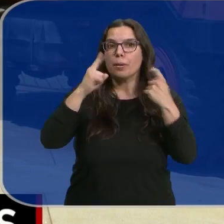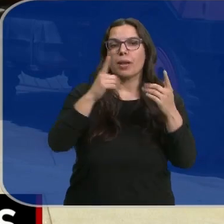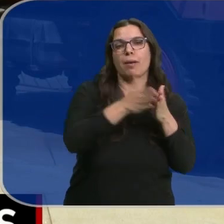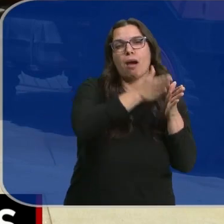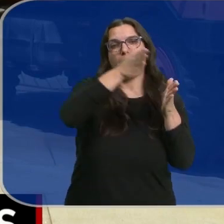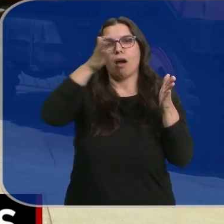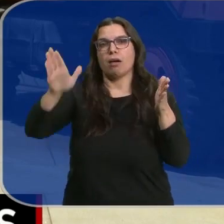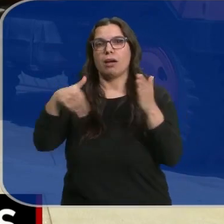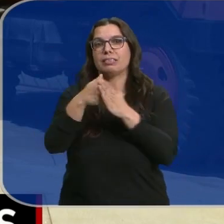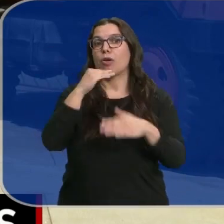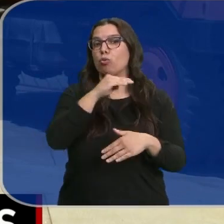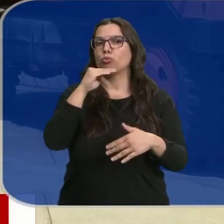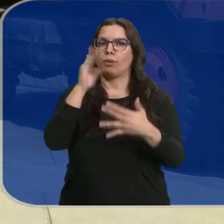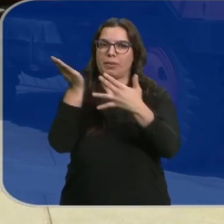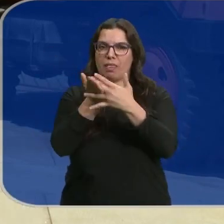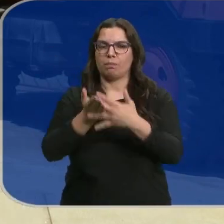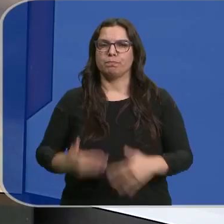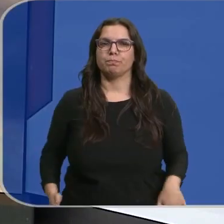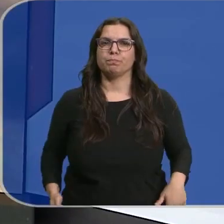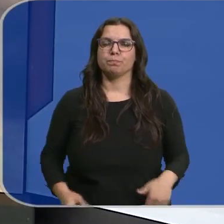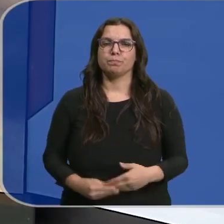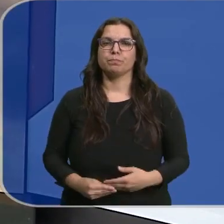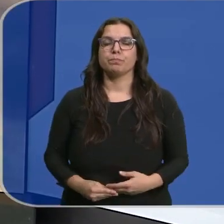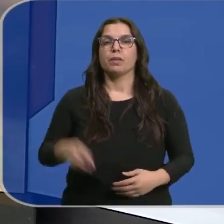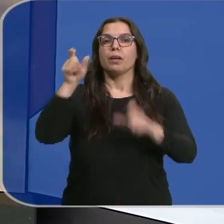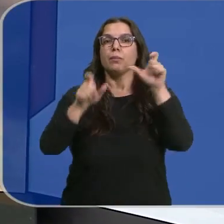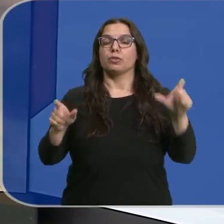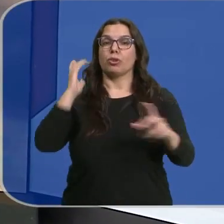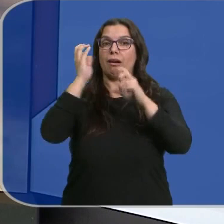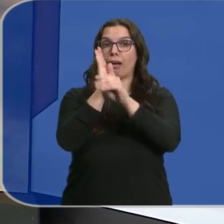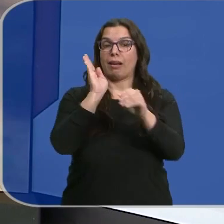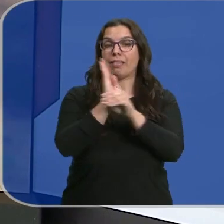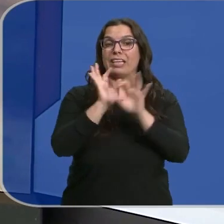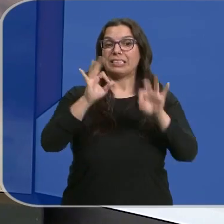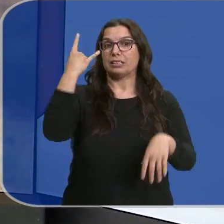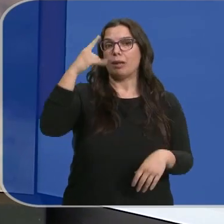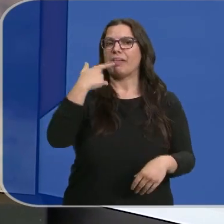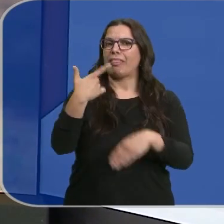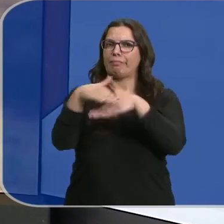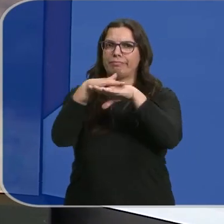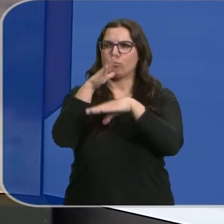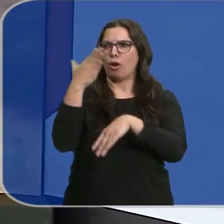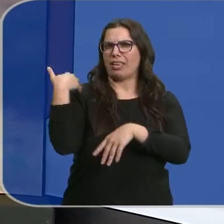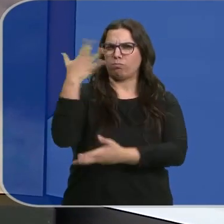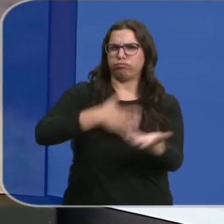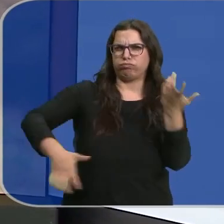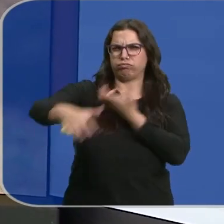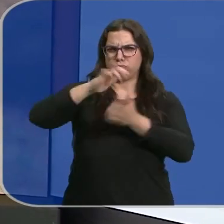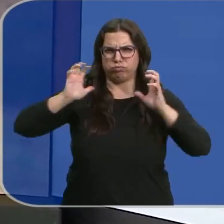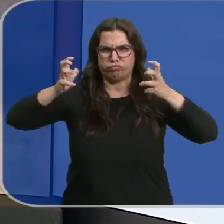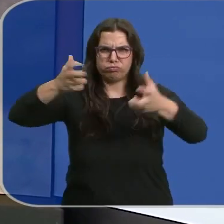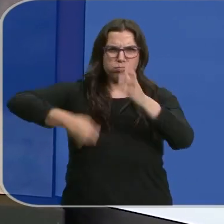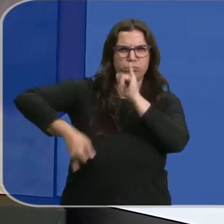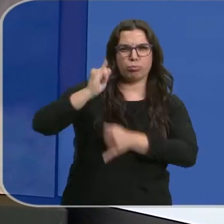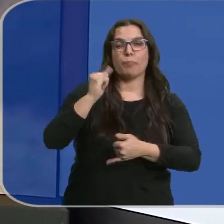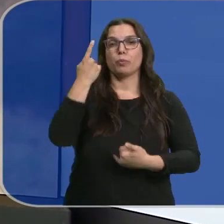prolongará hasta mitad de octubre. Los ganaderos de Salamanca piden disculpas por los actos violentos de ayer en la delegación de la